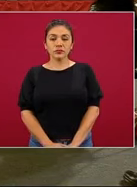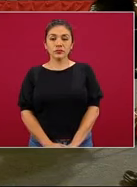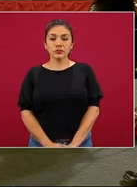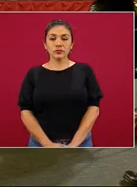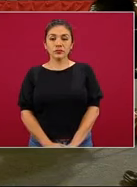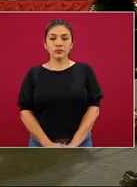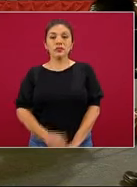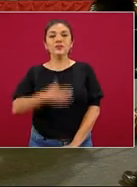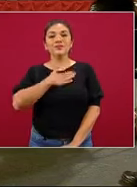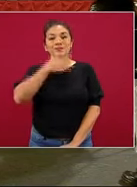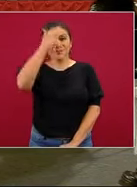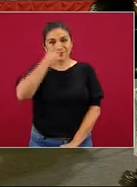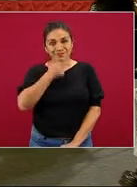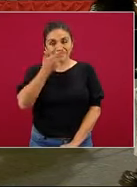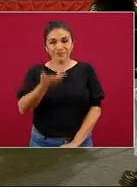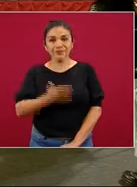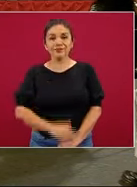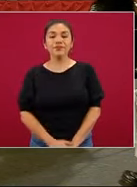Muy buenas noches.